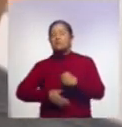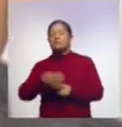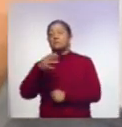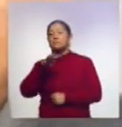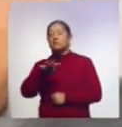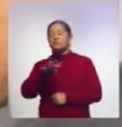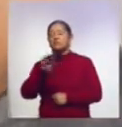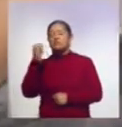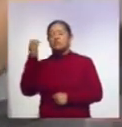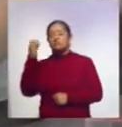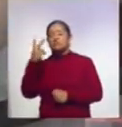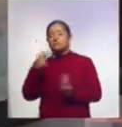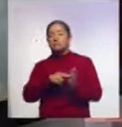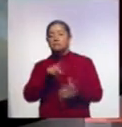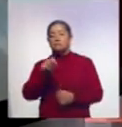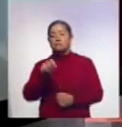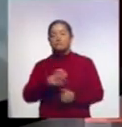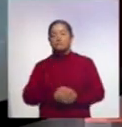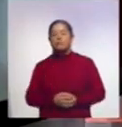2020.